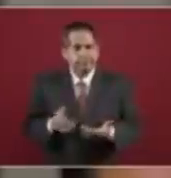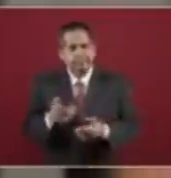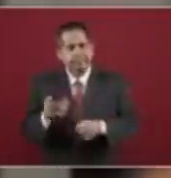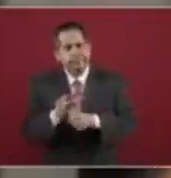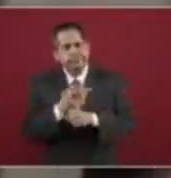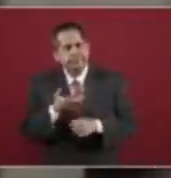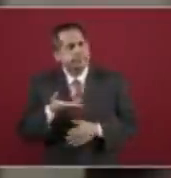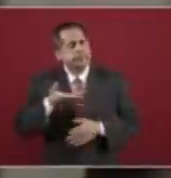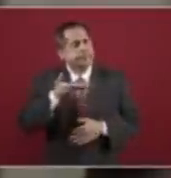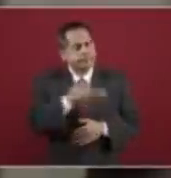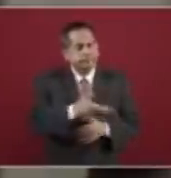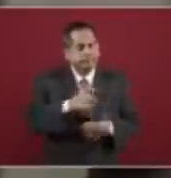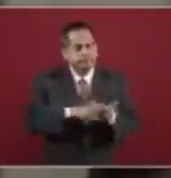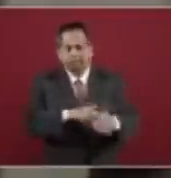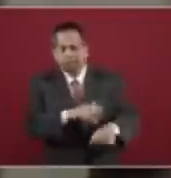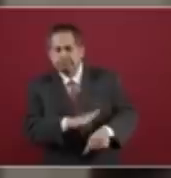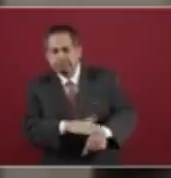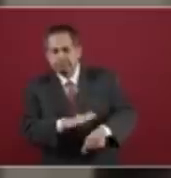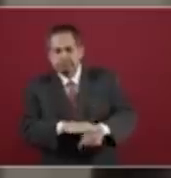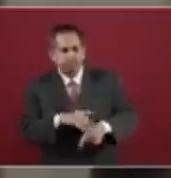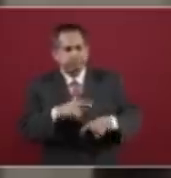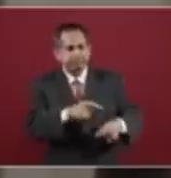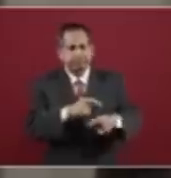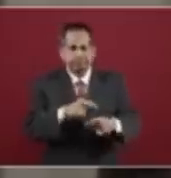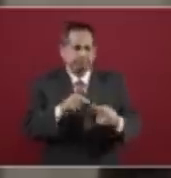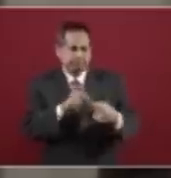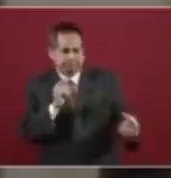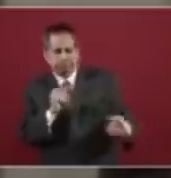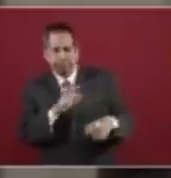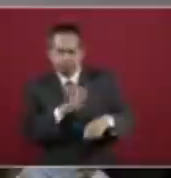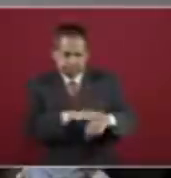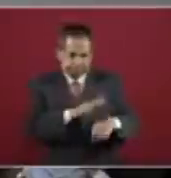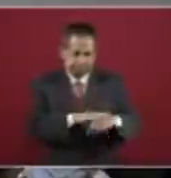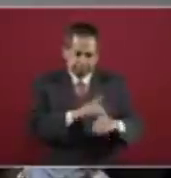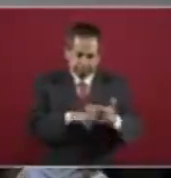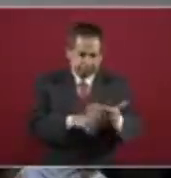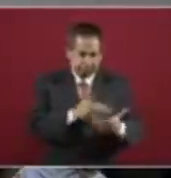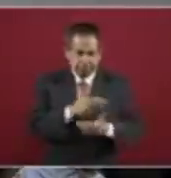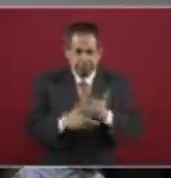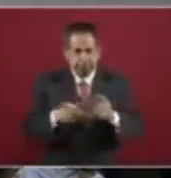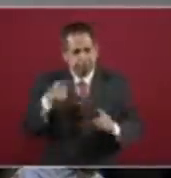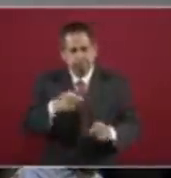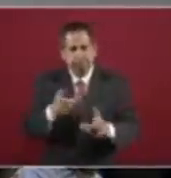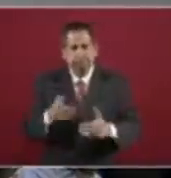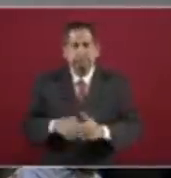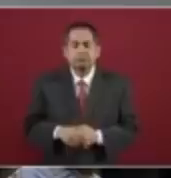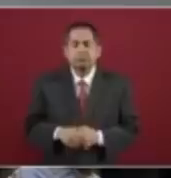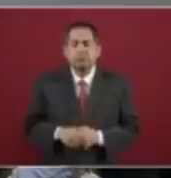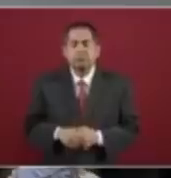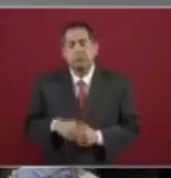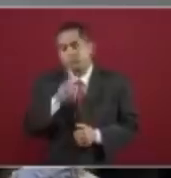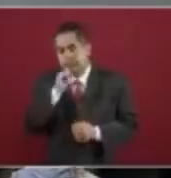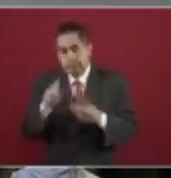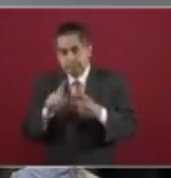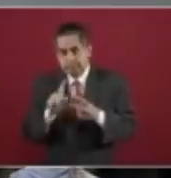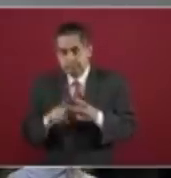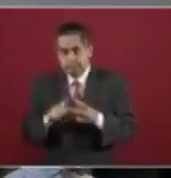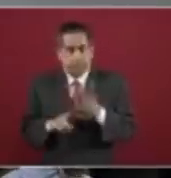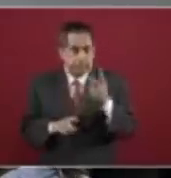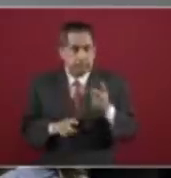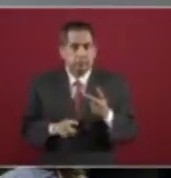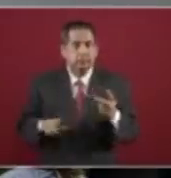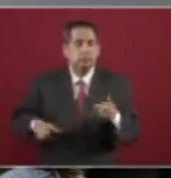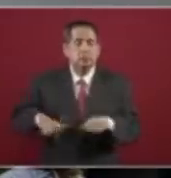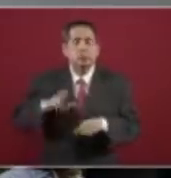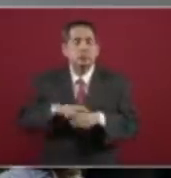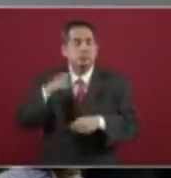pide usted o cuál es el llamado que le hace a la oposición en este caso? También para preguntarle sobre el